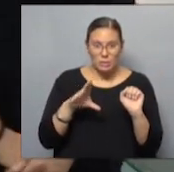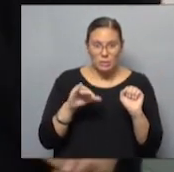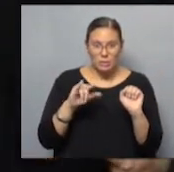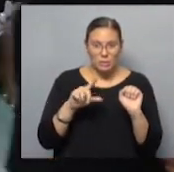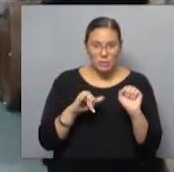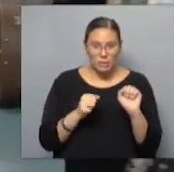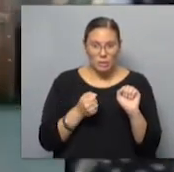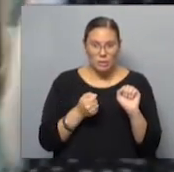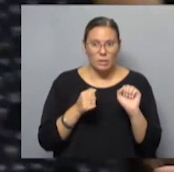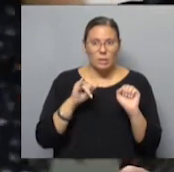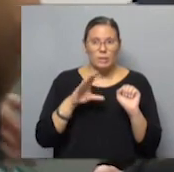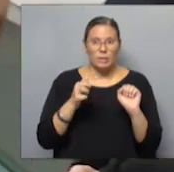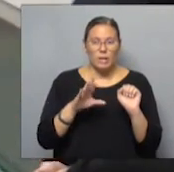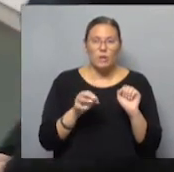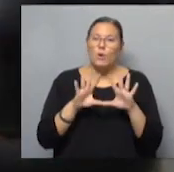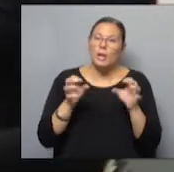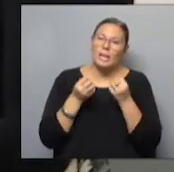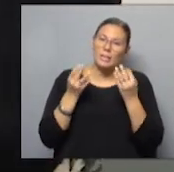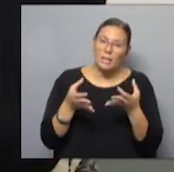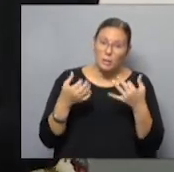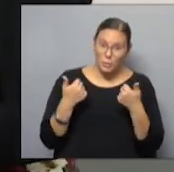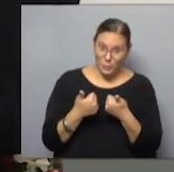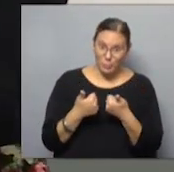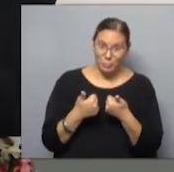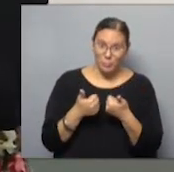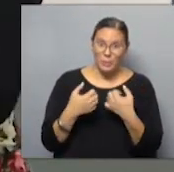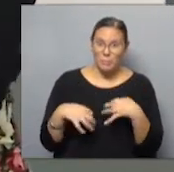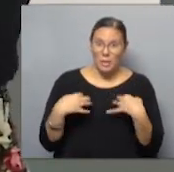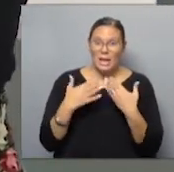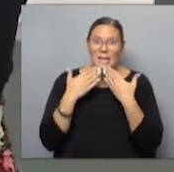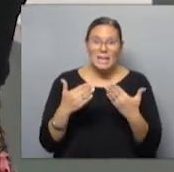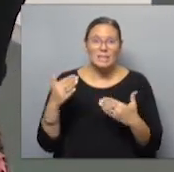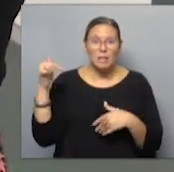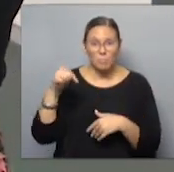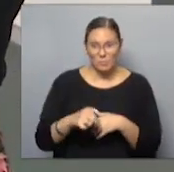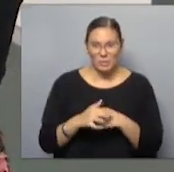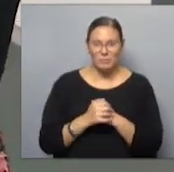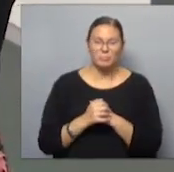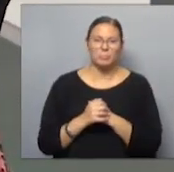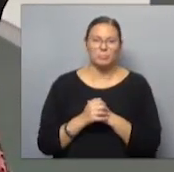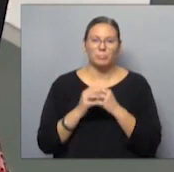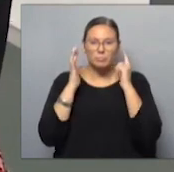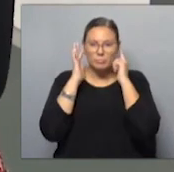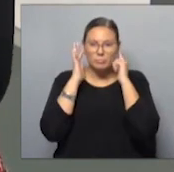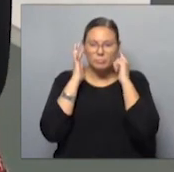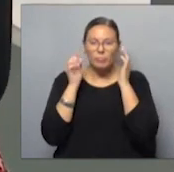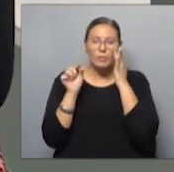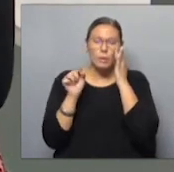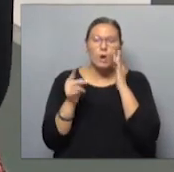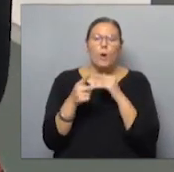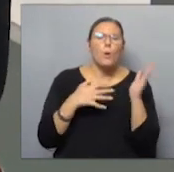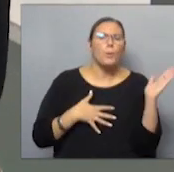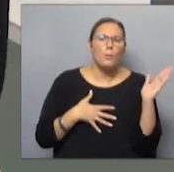Cecilia y Ícaro, ¿cómo están? ¿Todo bien? Bien, bien. Gracias por visitarnos. Díganme, ¿hace